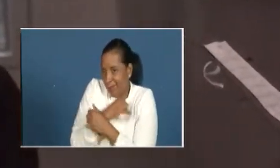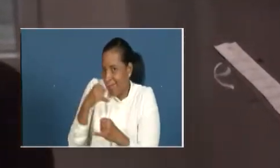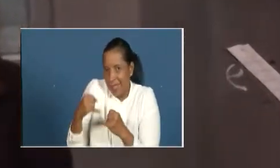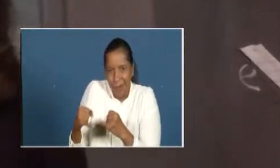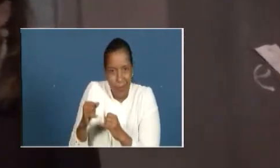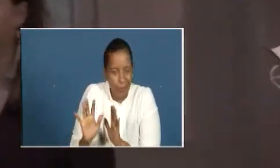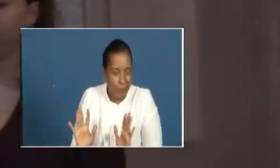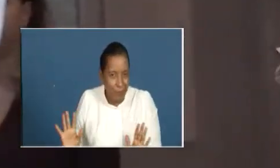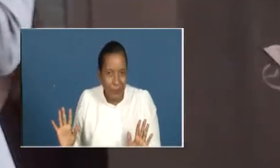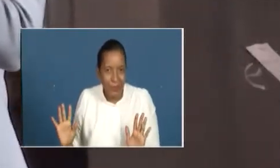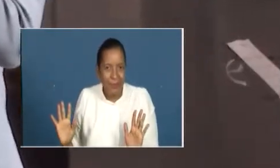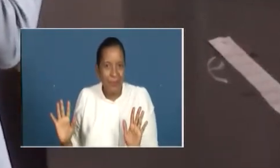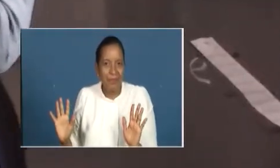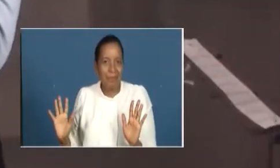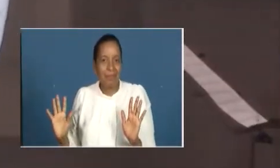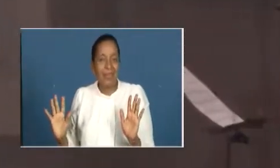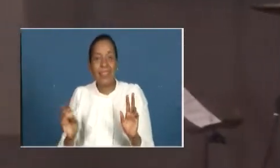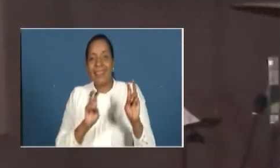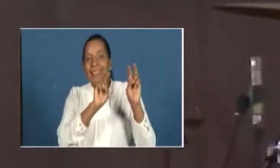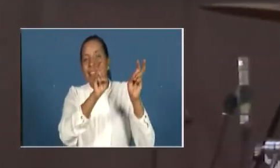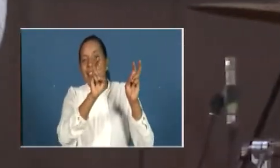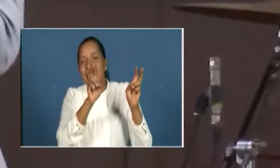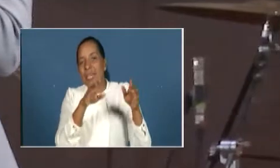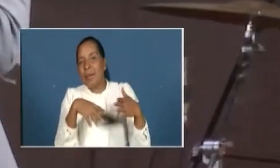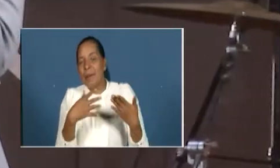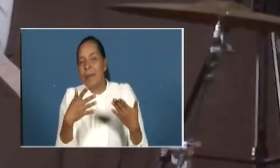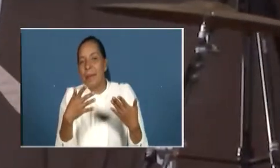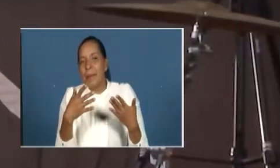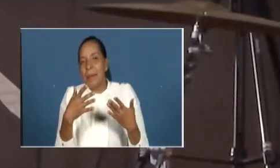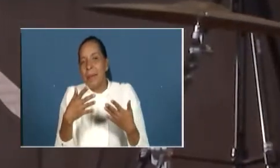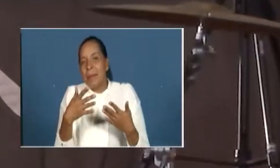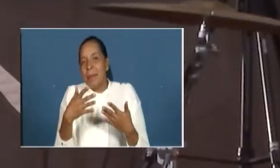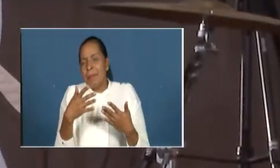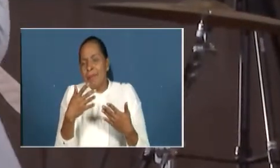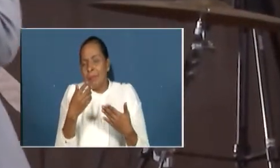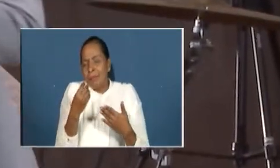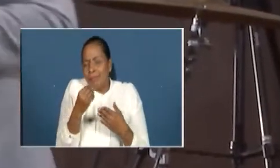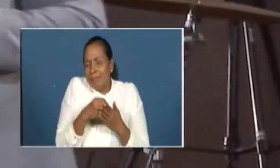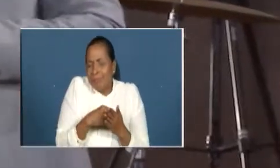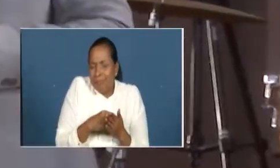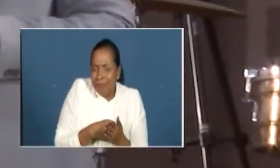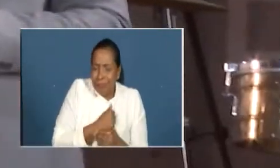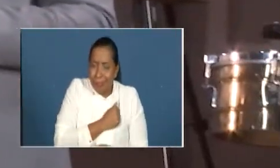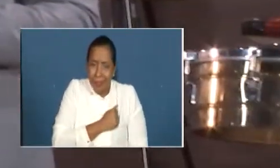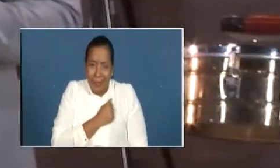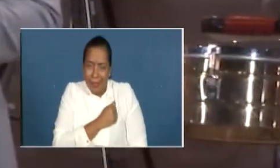terminó. El tema se titula Mi profundo pésame y dice así.